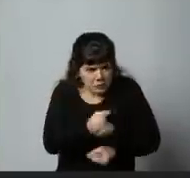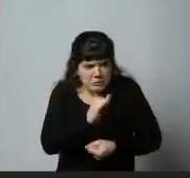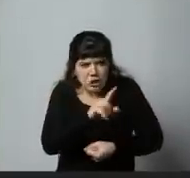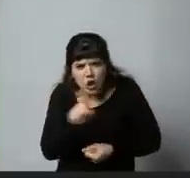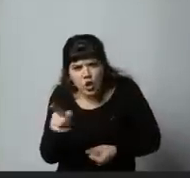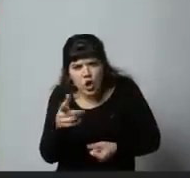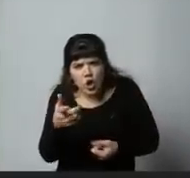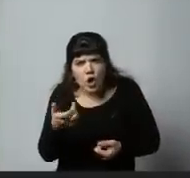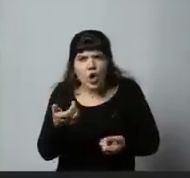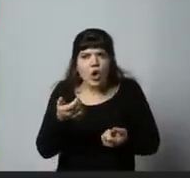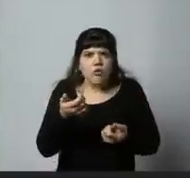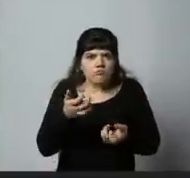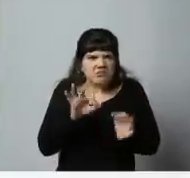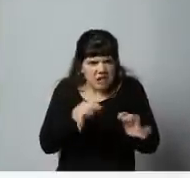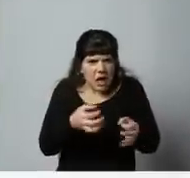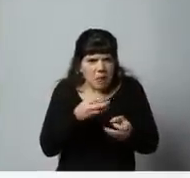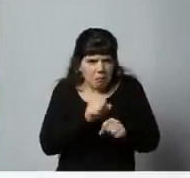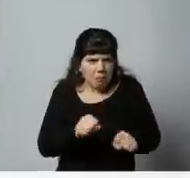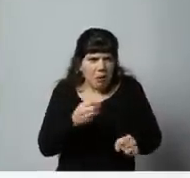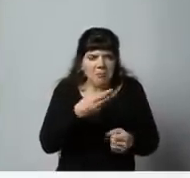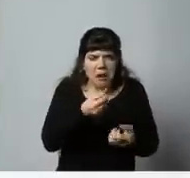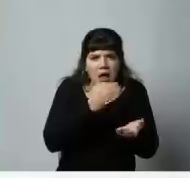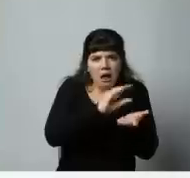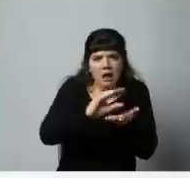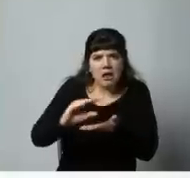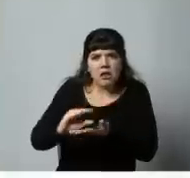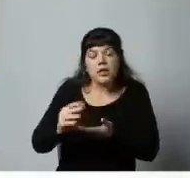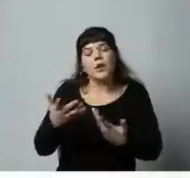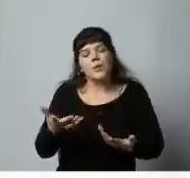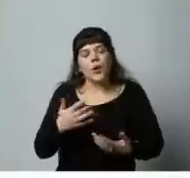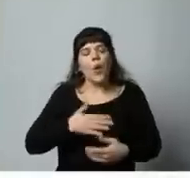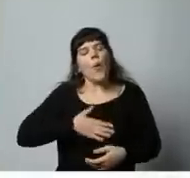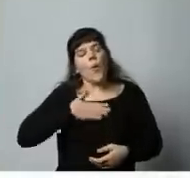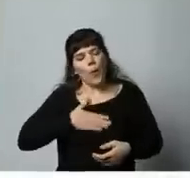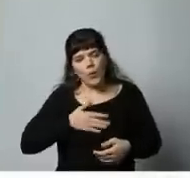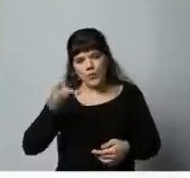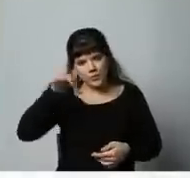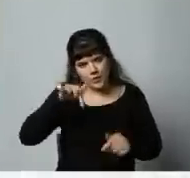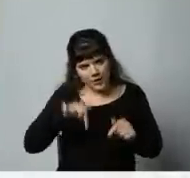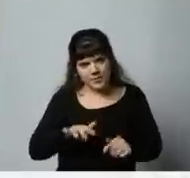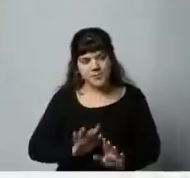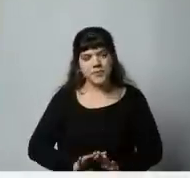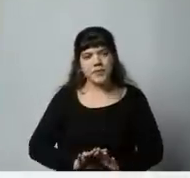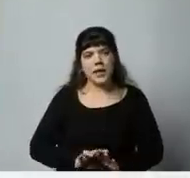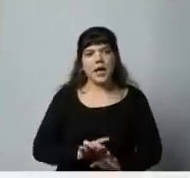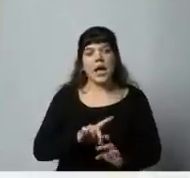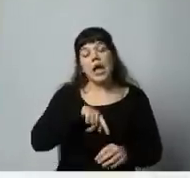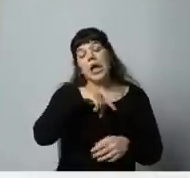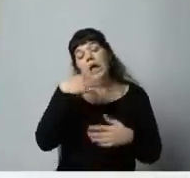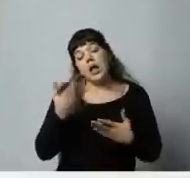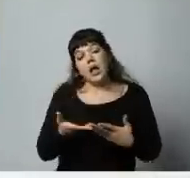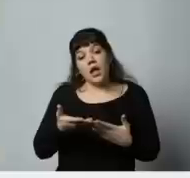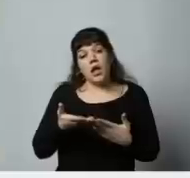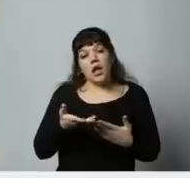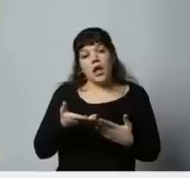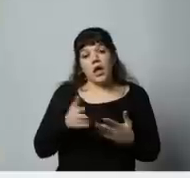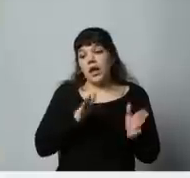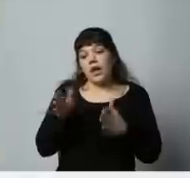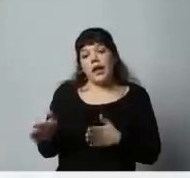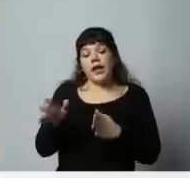suficiente Cómo cómo está mirando Esto bueno en primer lugar un placer de estar con ustedes en segundo lugar es una cifra